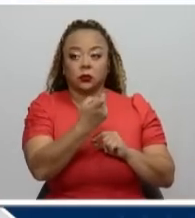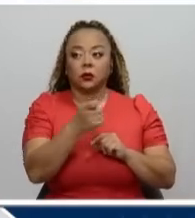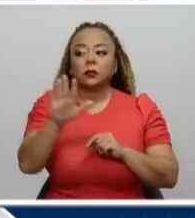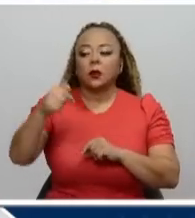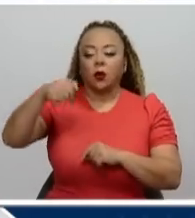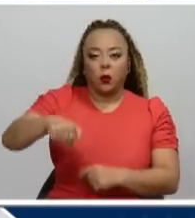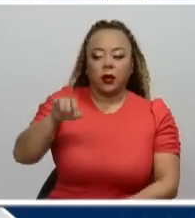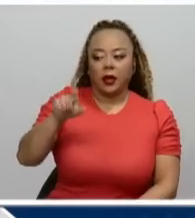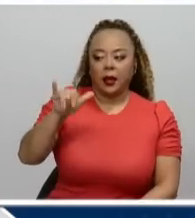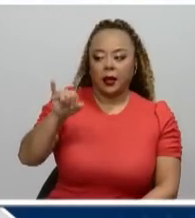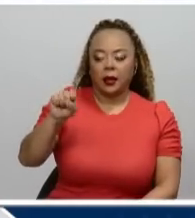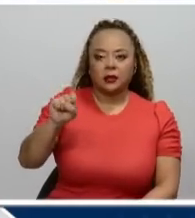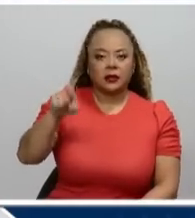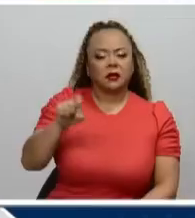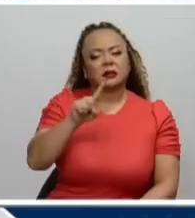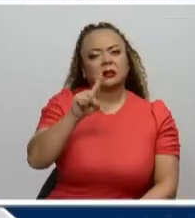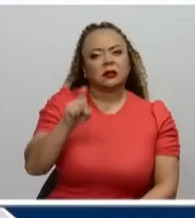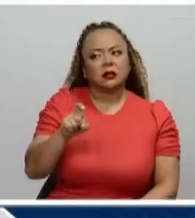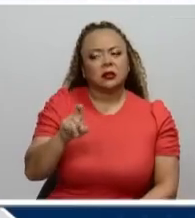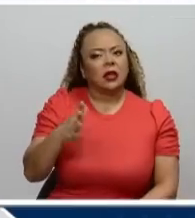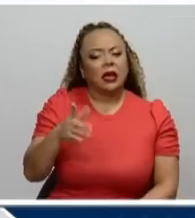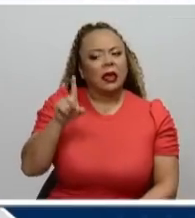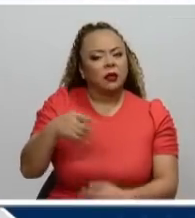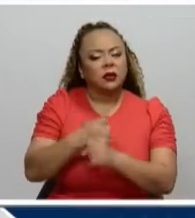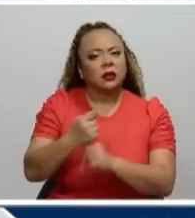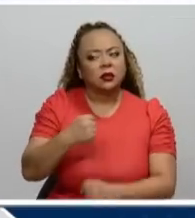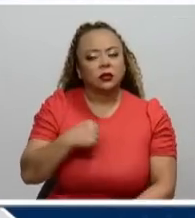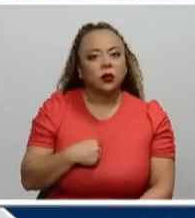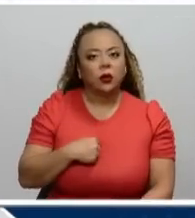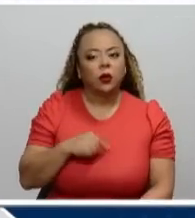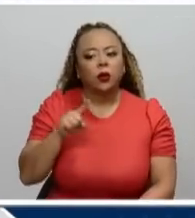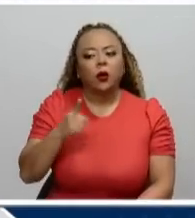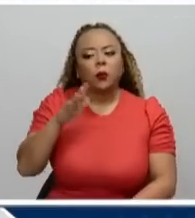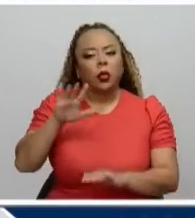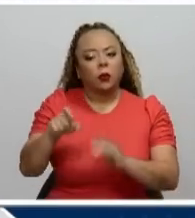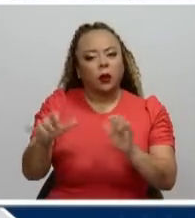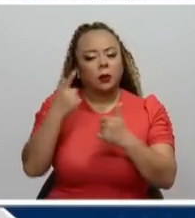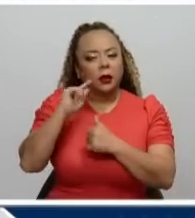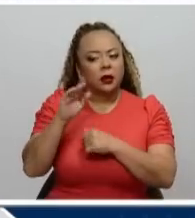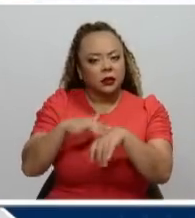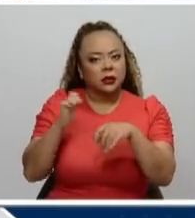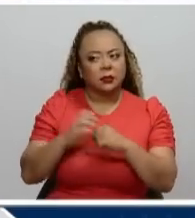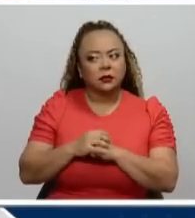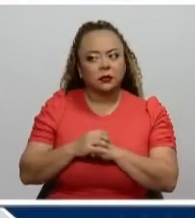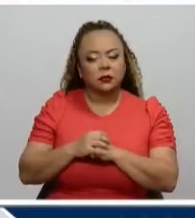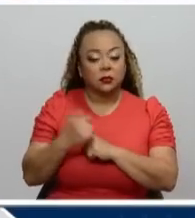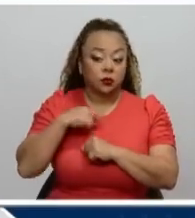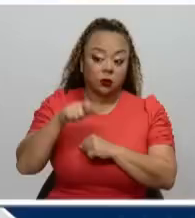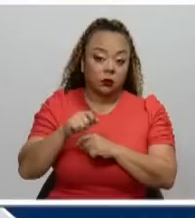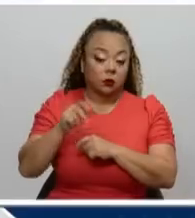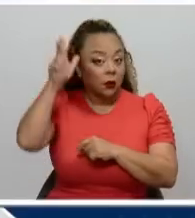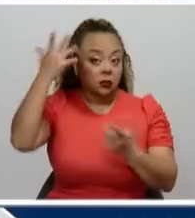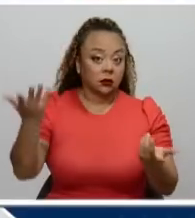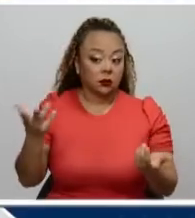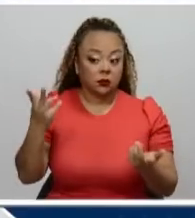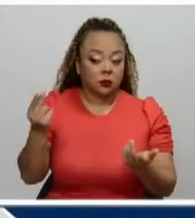Aguilar tiene que estar preguntándose Qué tengo que hacer yo tendría que jugar para que me llamen a la selección nacional Messi si